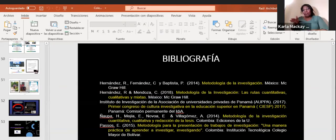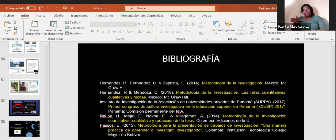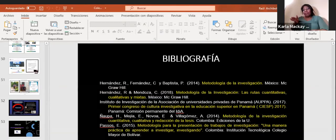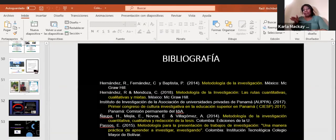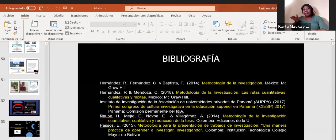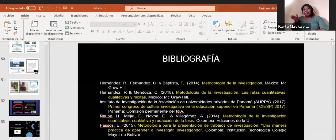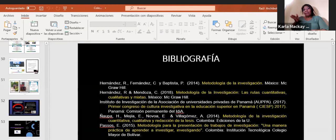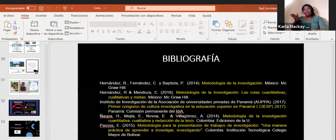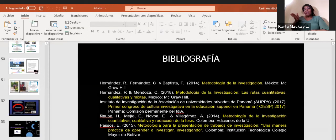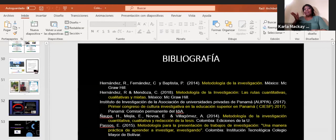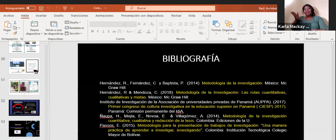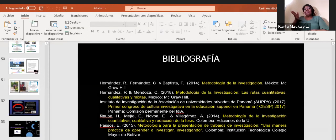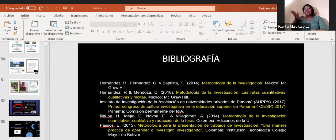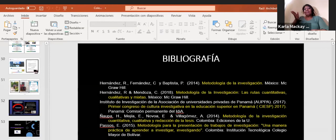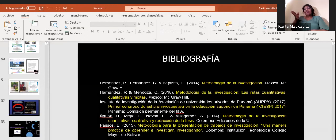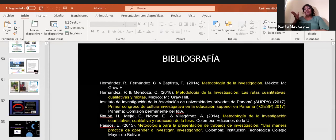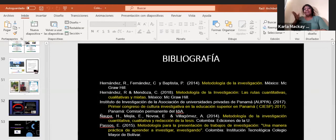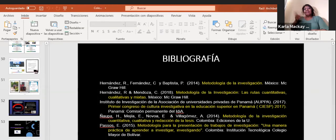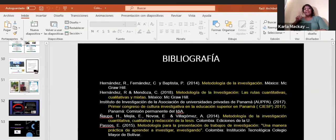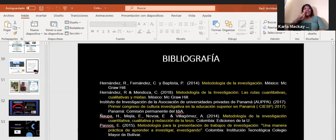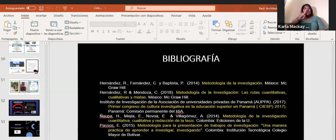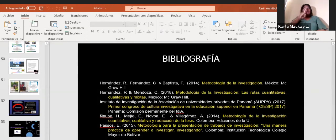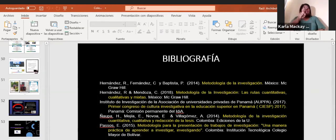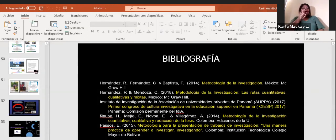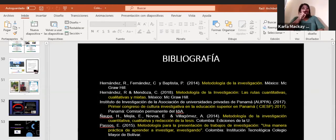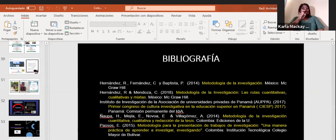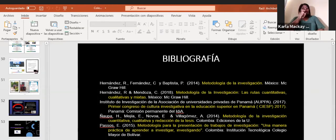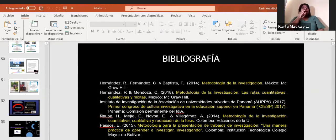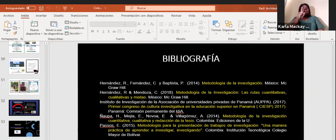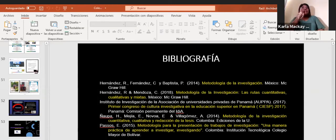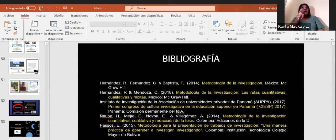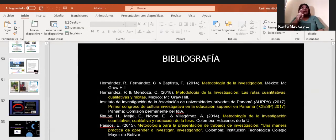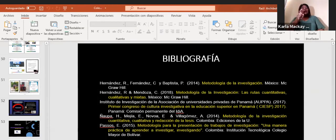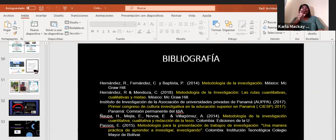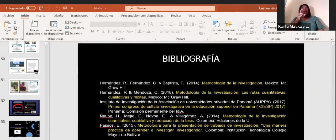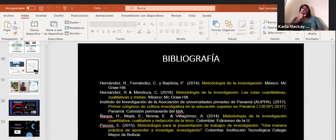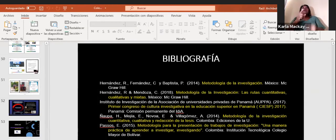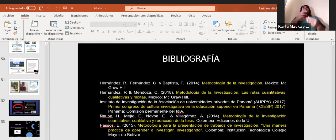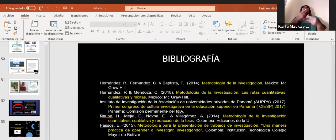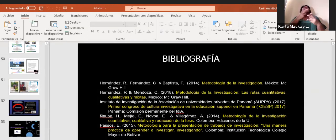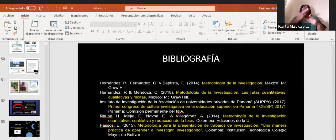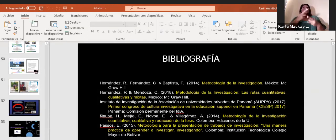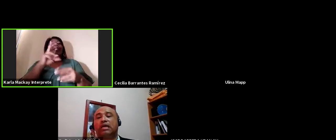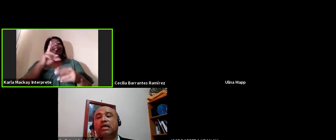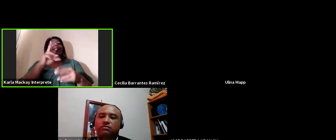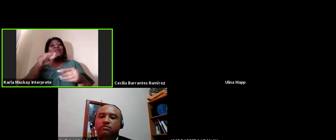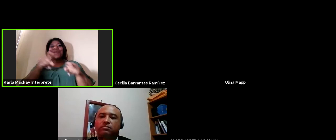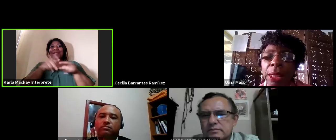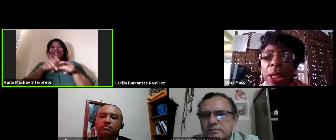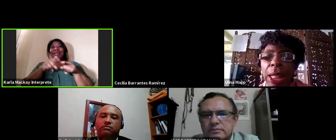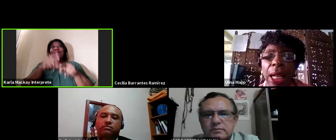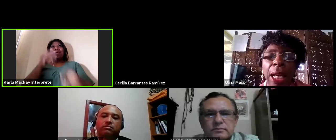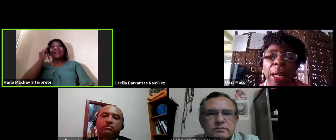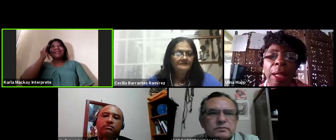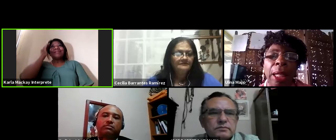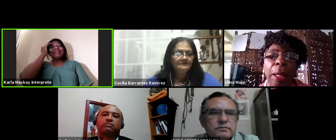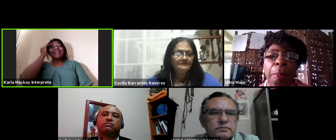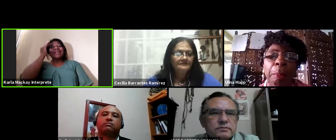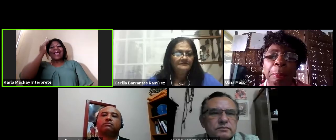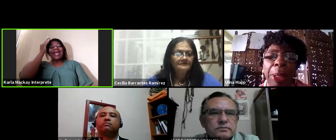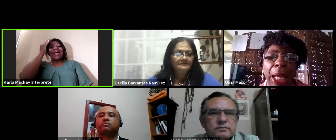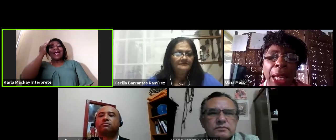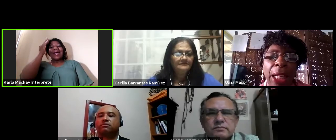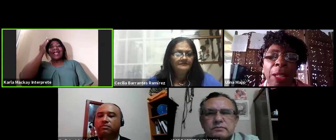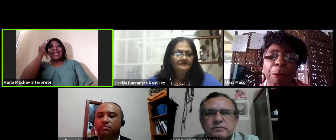indagando pero no solo eso sino siendo más analítico más crítico y más reflexivo y eso le dará